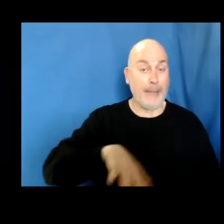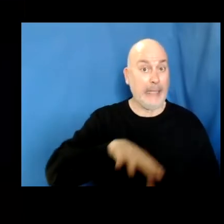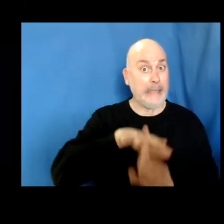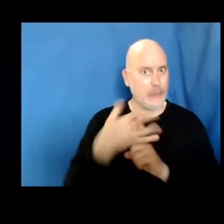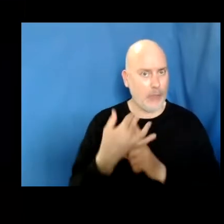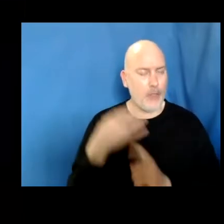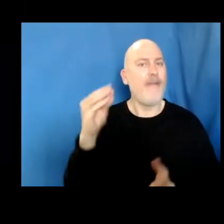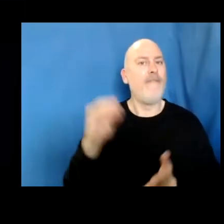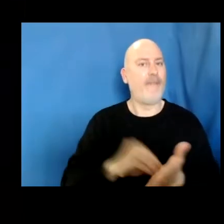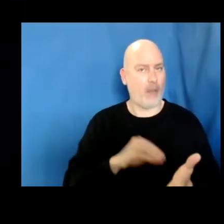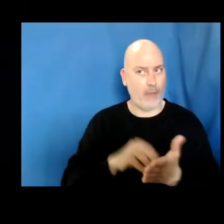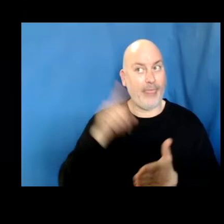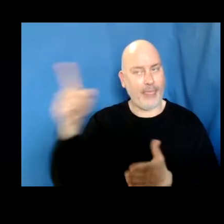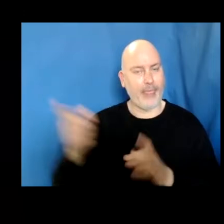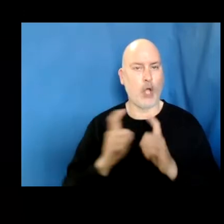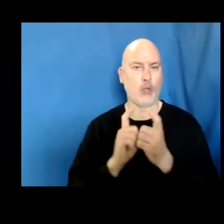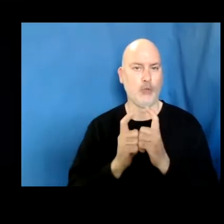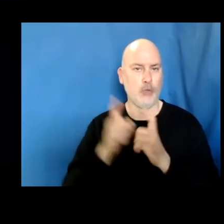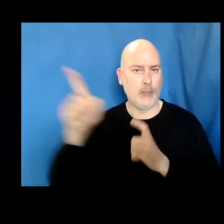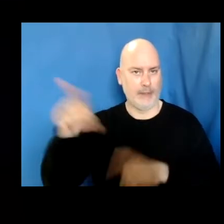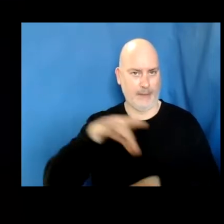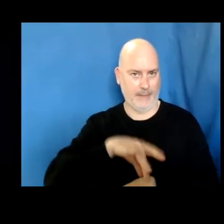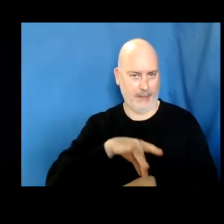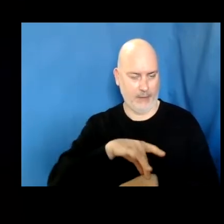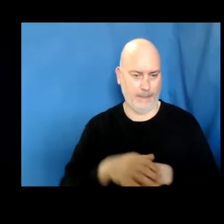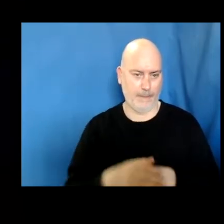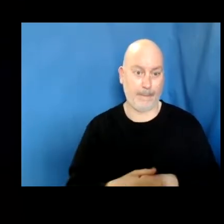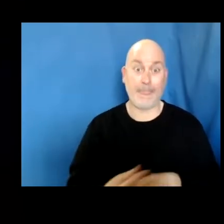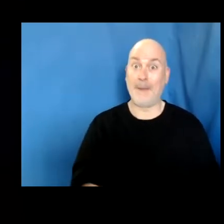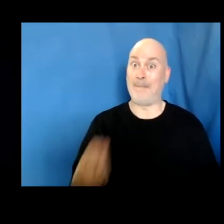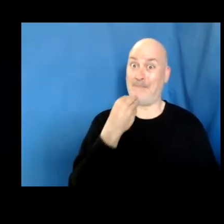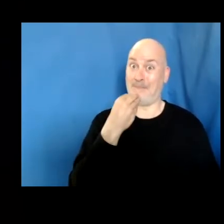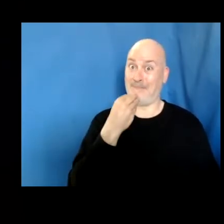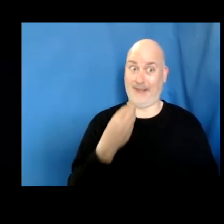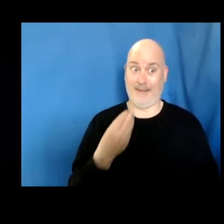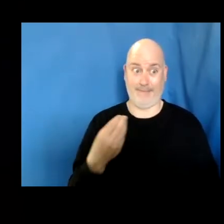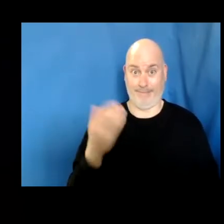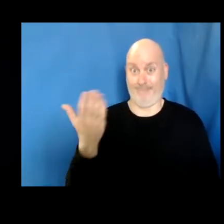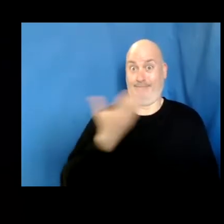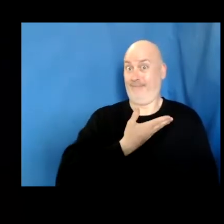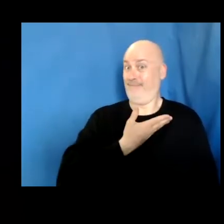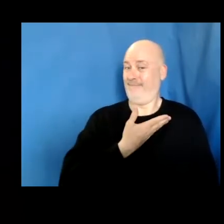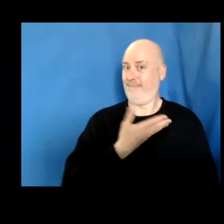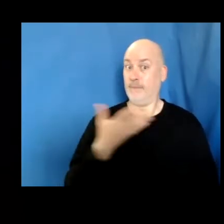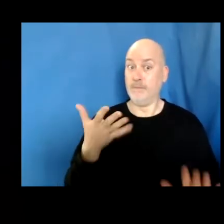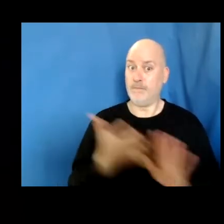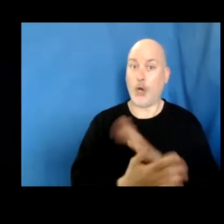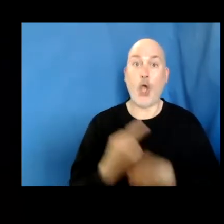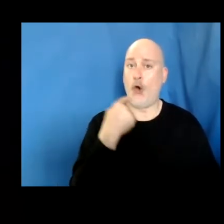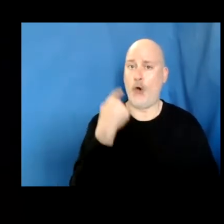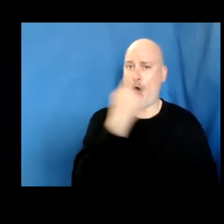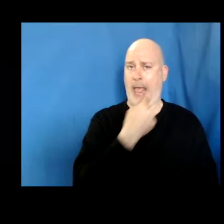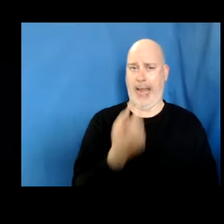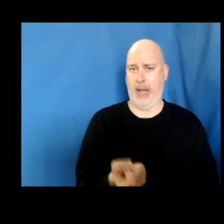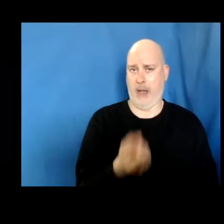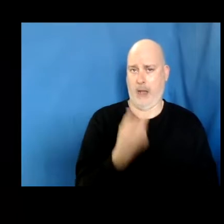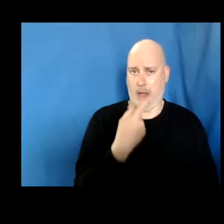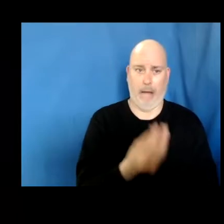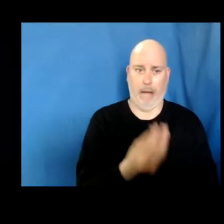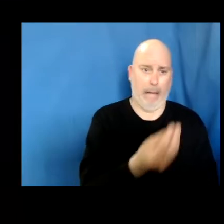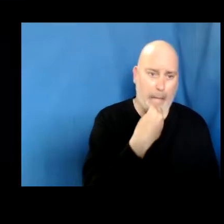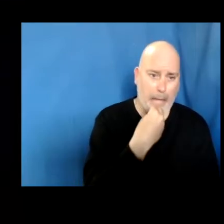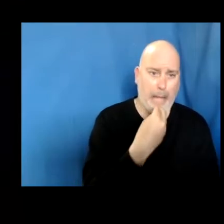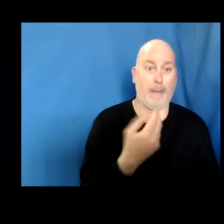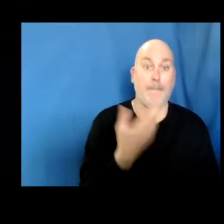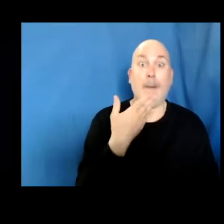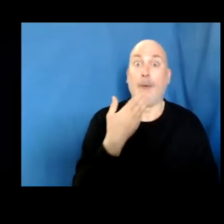de consulta. Las intoxicaciones se pueden presentar, la mayoría de veces van a ser por vía oral y van a ser medicamentos